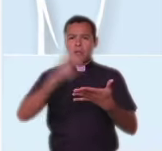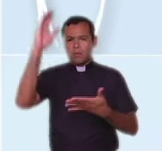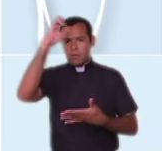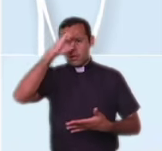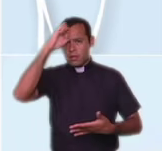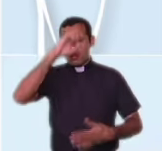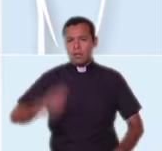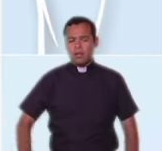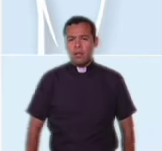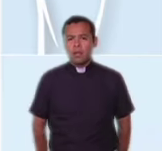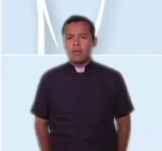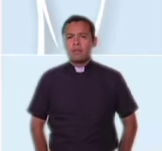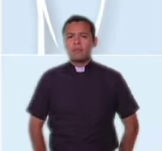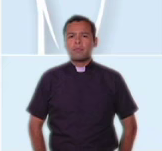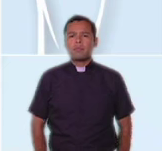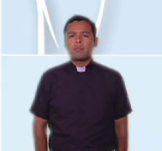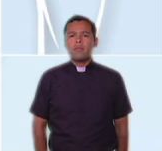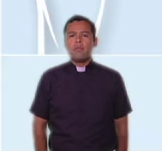Evangelio.